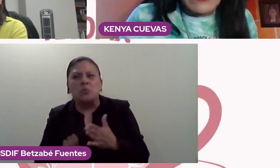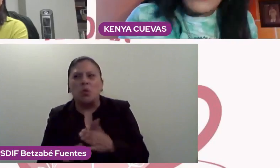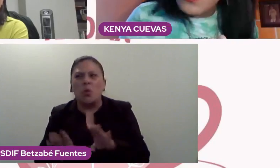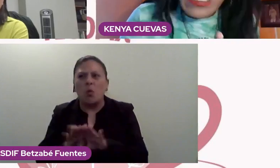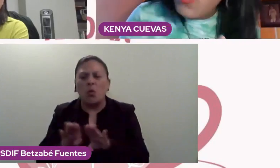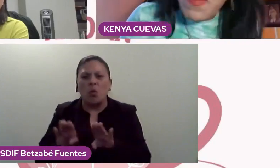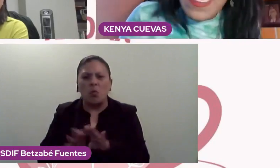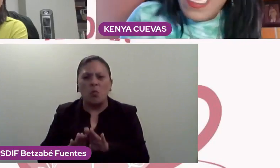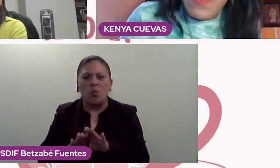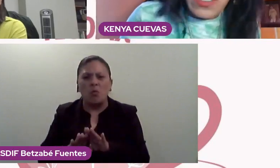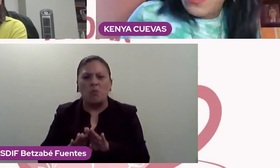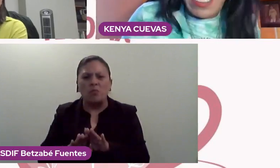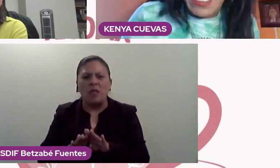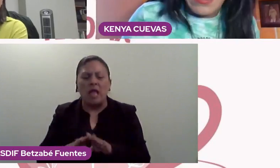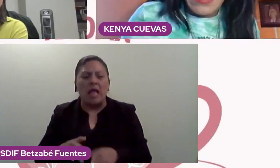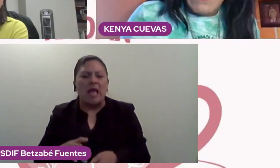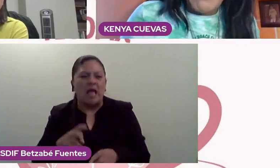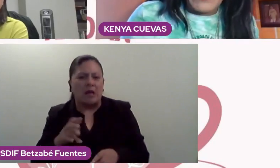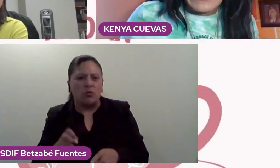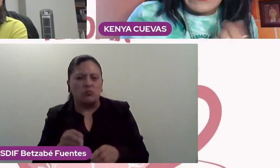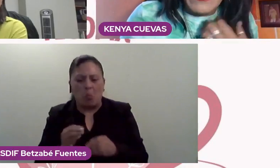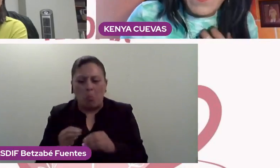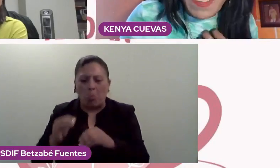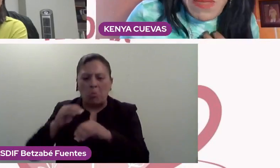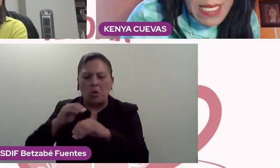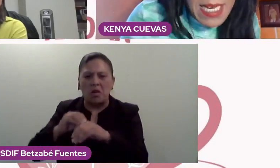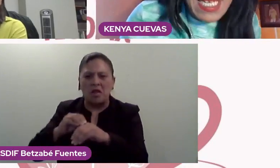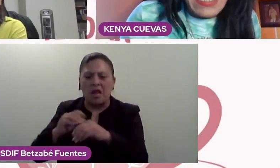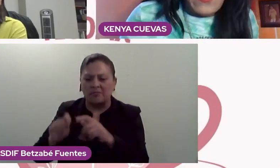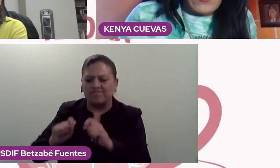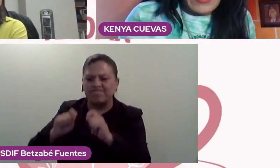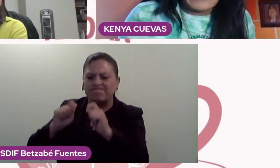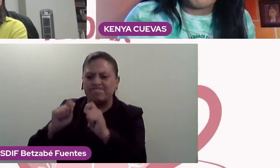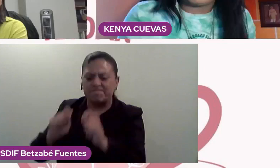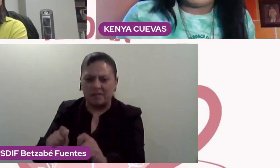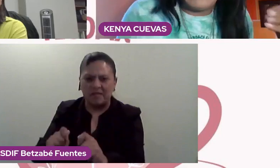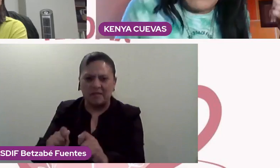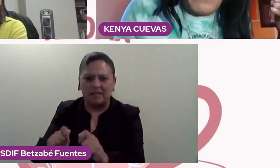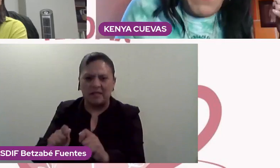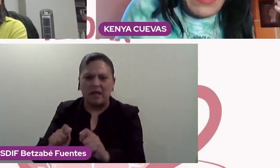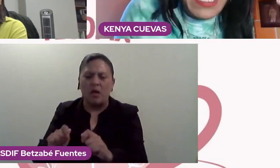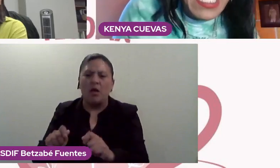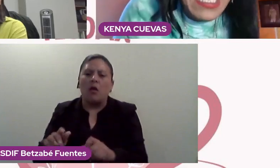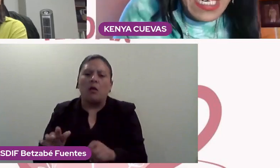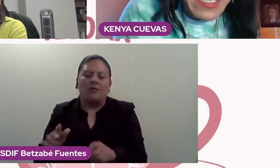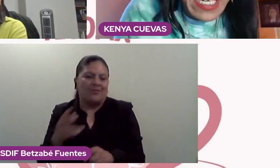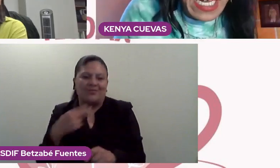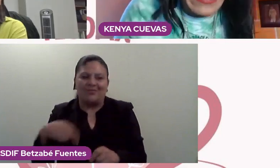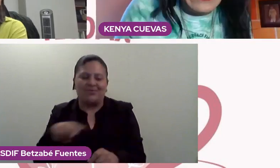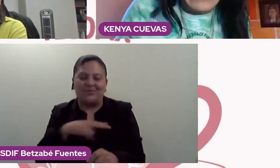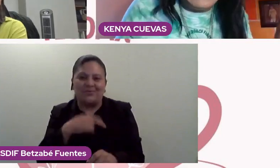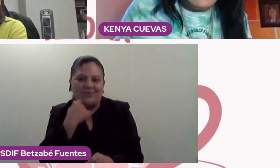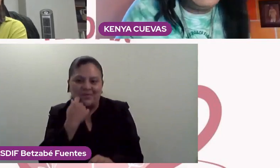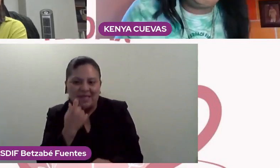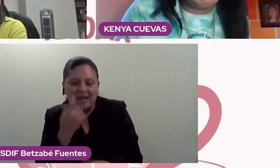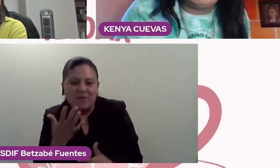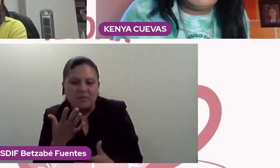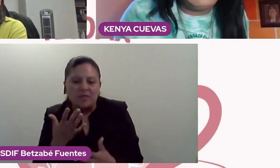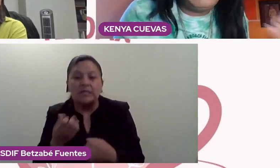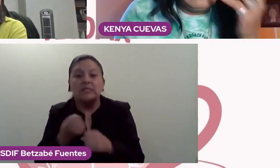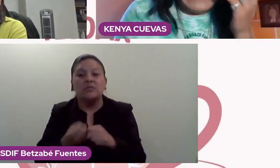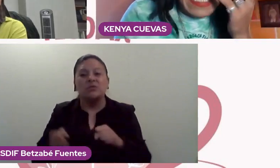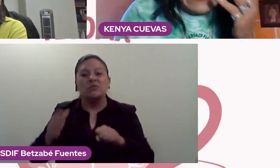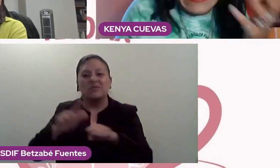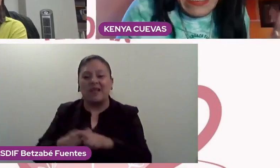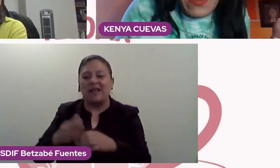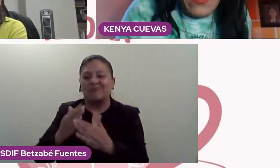esos espacios donde no pedíamos estar, porque si nos permitieran estudiar, porque si nos permitieran trabajar